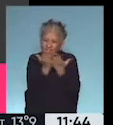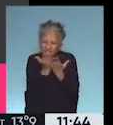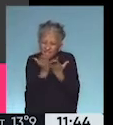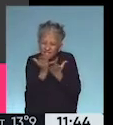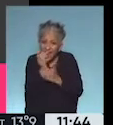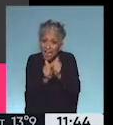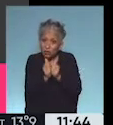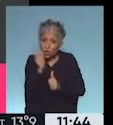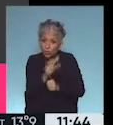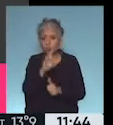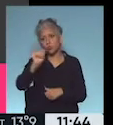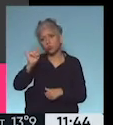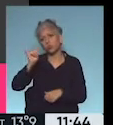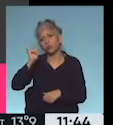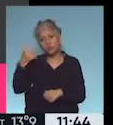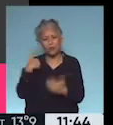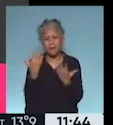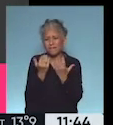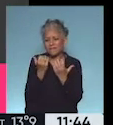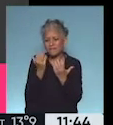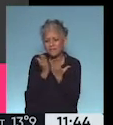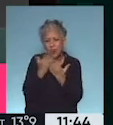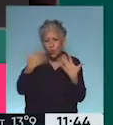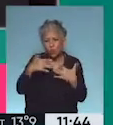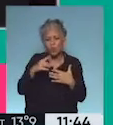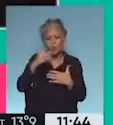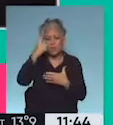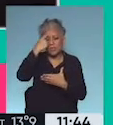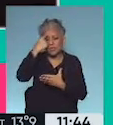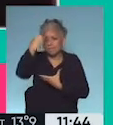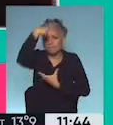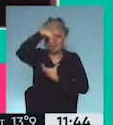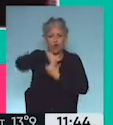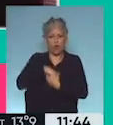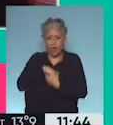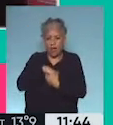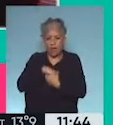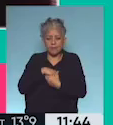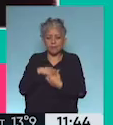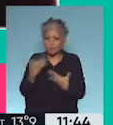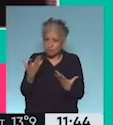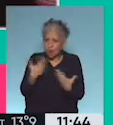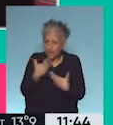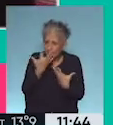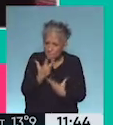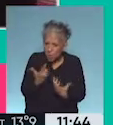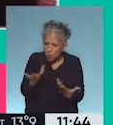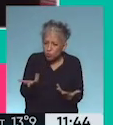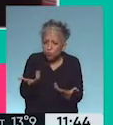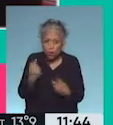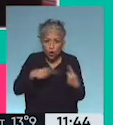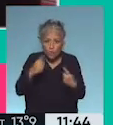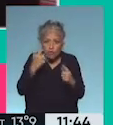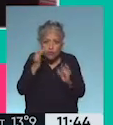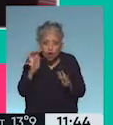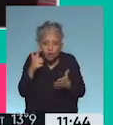estudiar muchísimo, porque tenía que, digo, no solo incorporarla y cosa con mucho placer, porque fui descubriendo cosas que no sabía